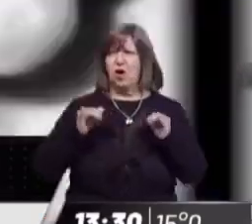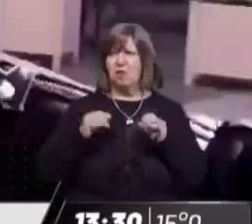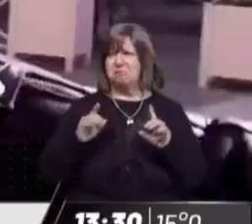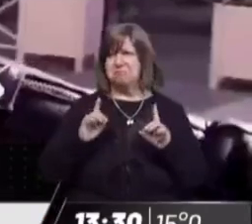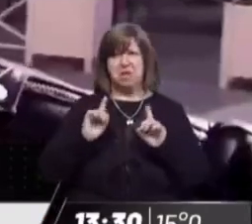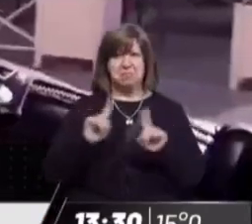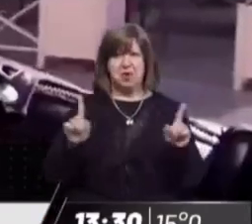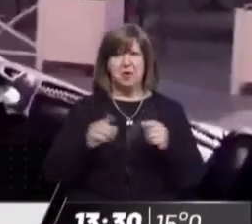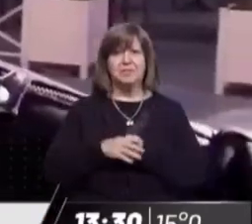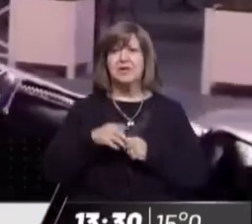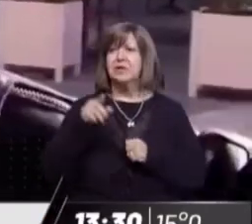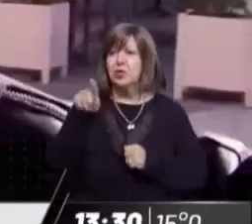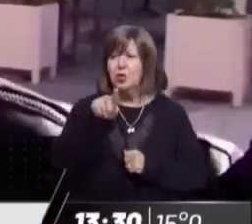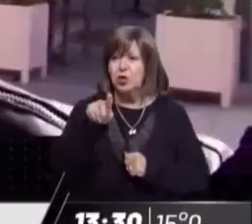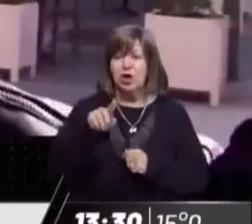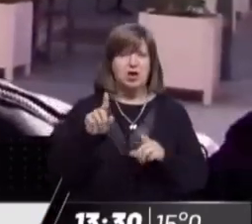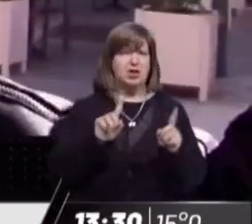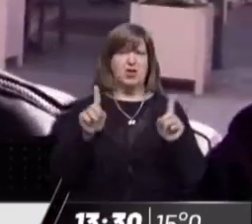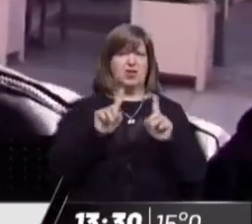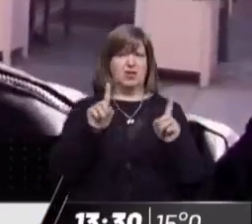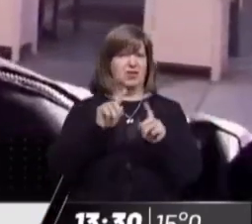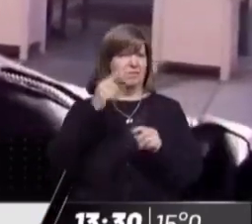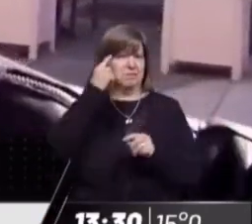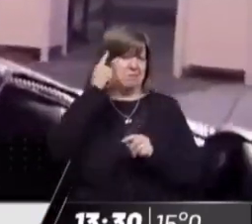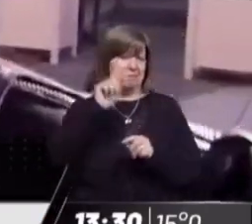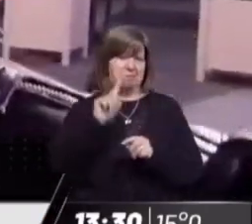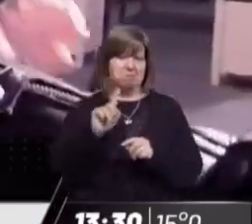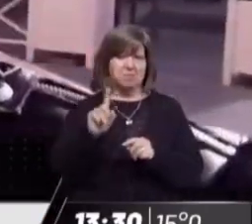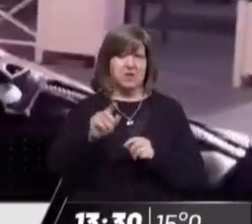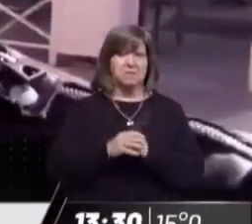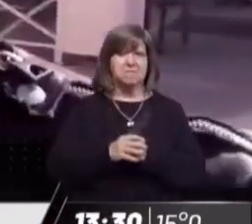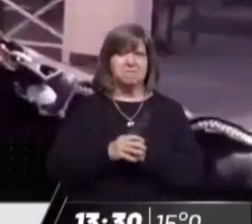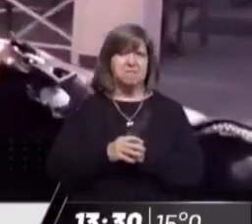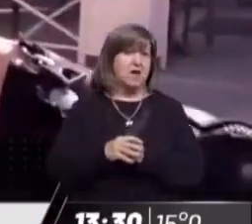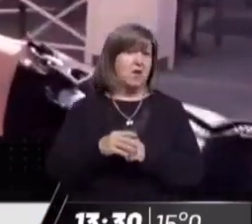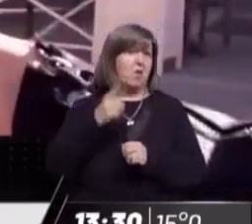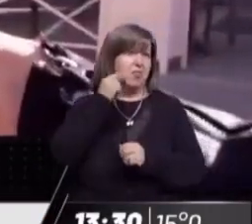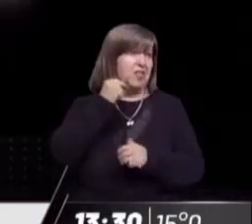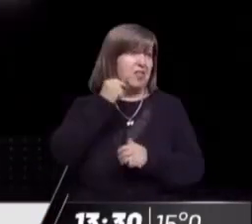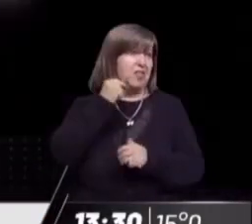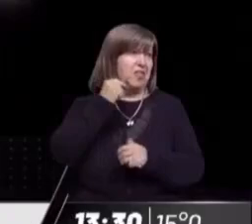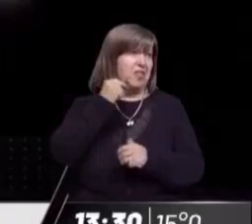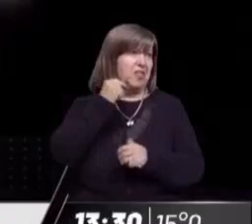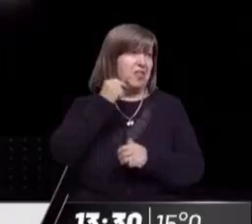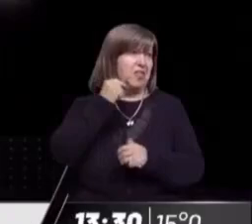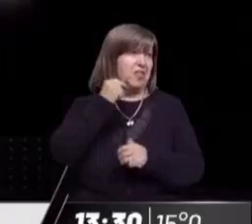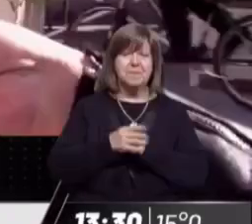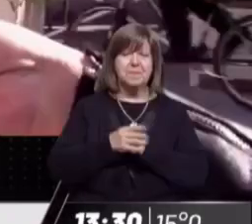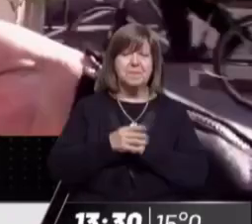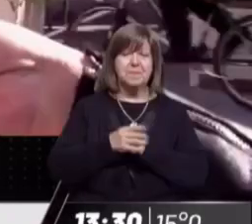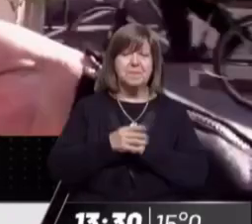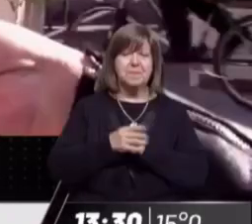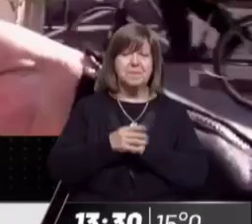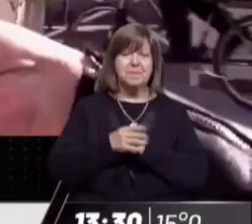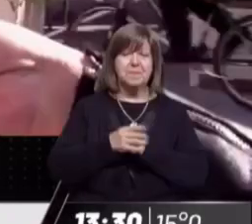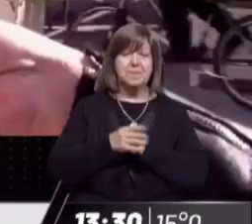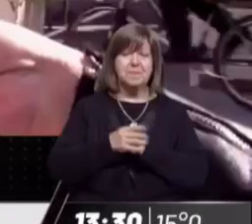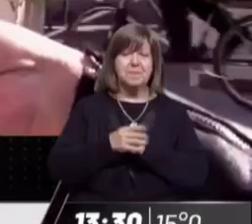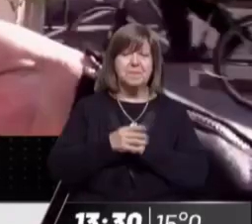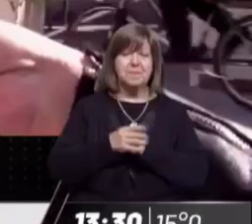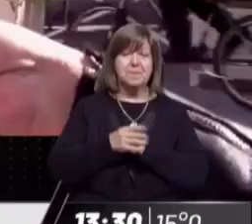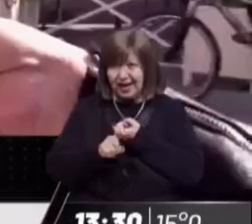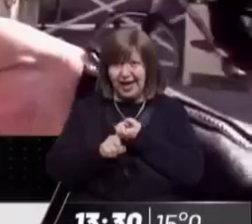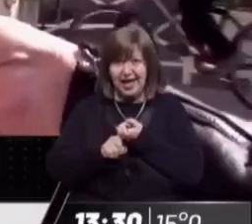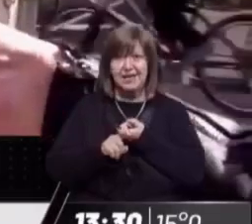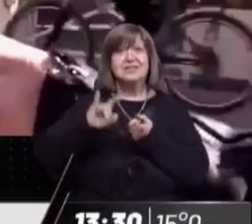creo no no creo mucho en esas cosas para mí es un día normal nada más Sí si me casaría sí